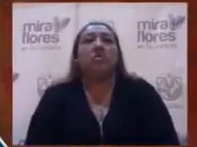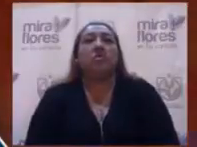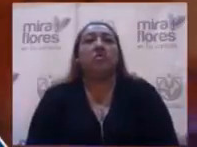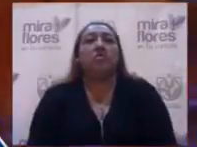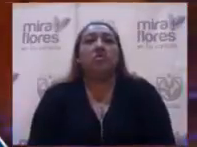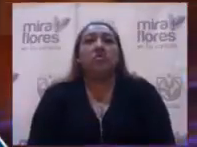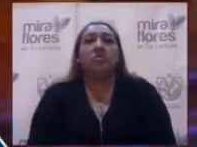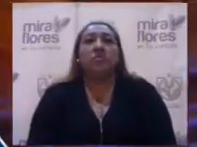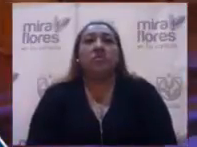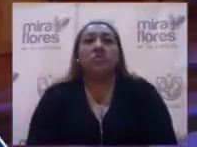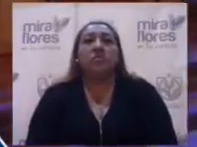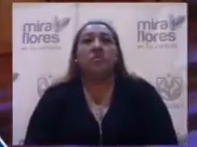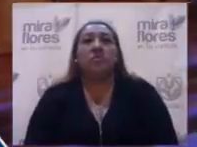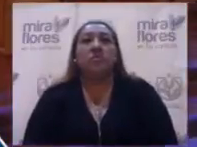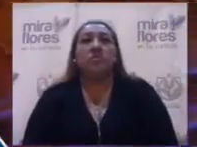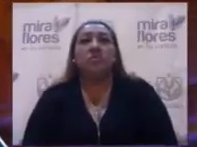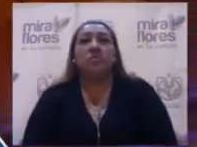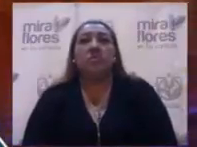palabra?